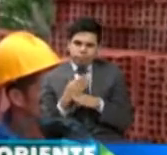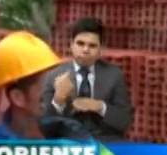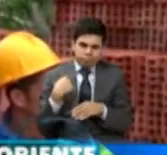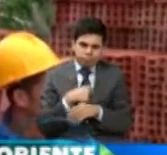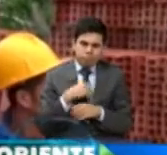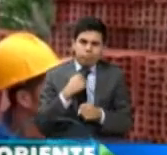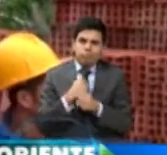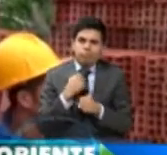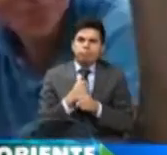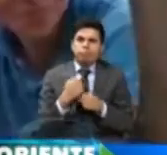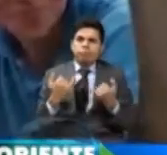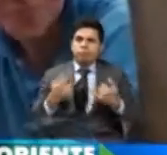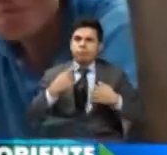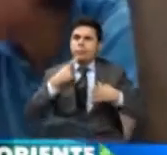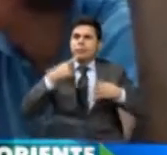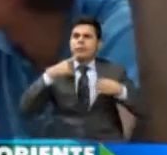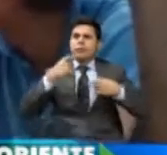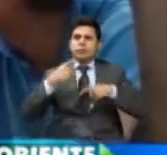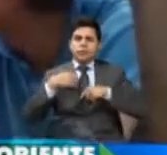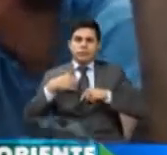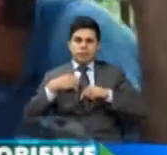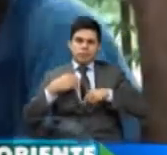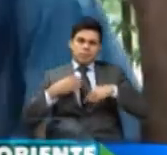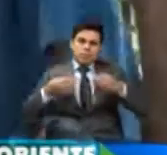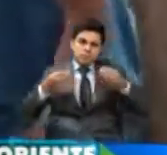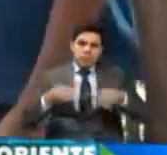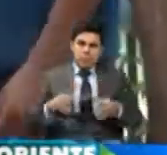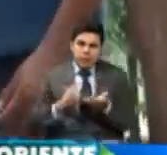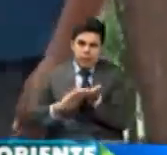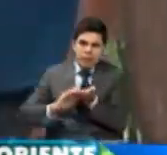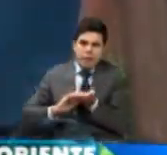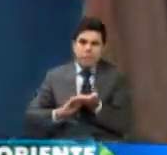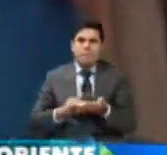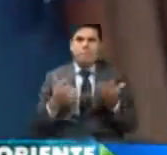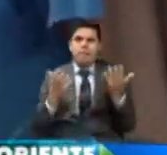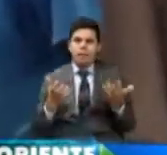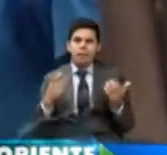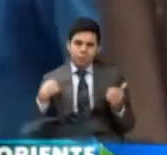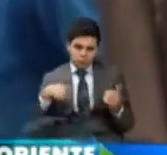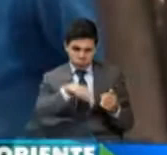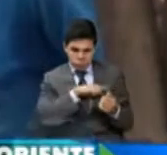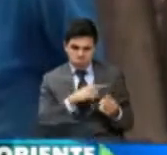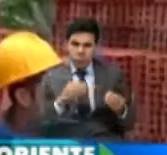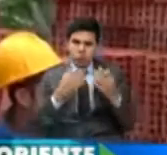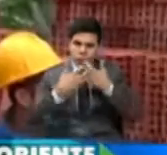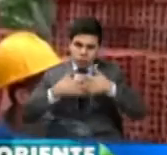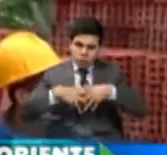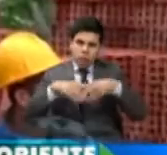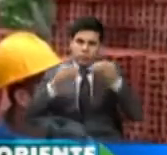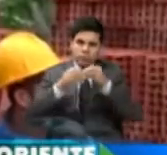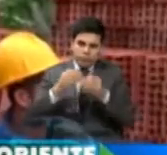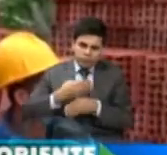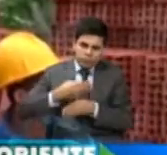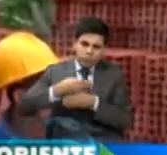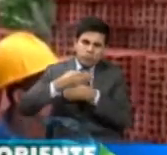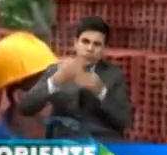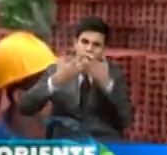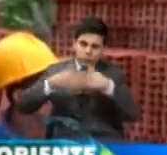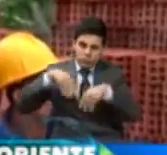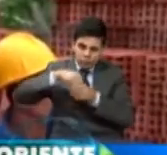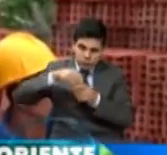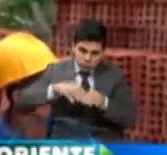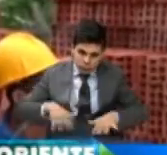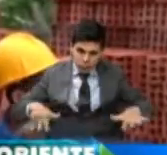están dañando, nos están haciendo un daño que es irremediable, tanto para nosotros como empresarios que generamos empleo aquí en la